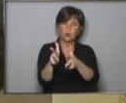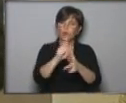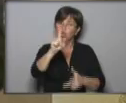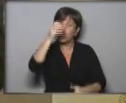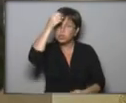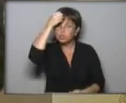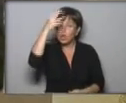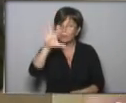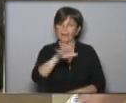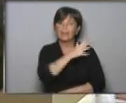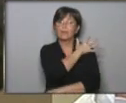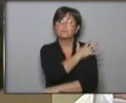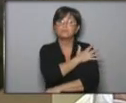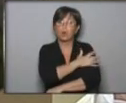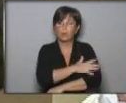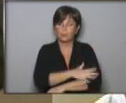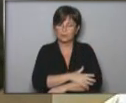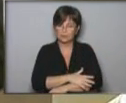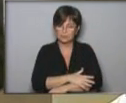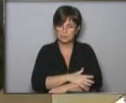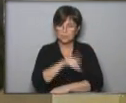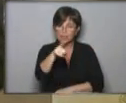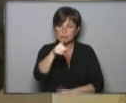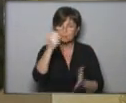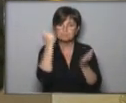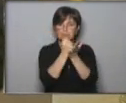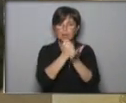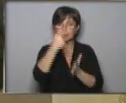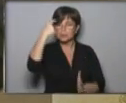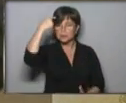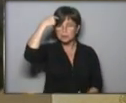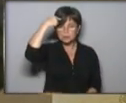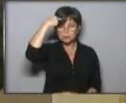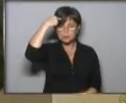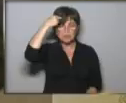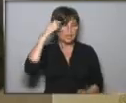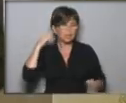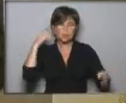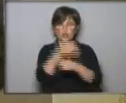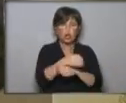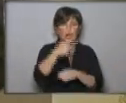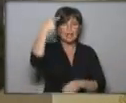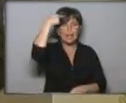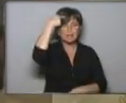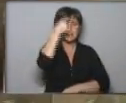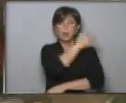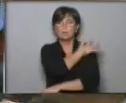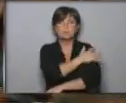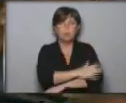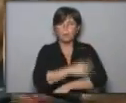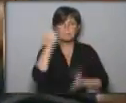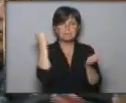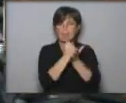te olvides de los pobres. Y esa palabra entró en mi cabeza: los pobres, los